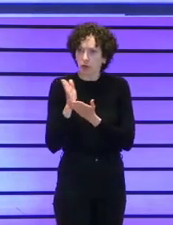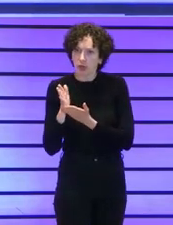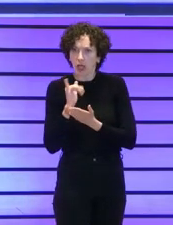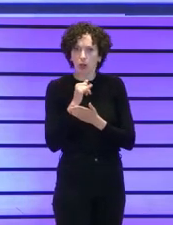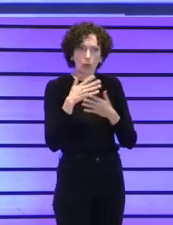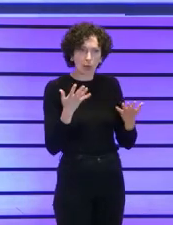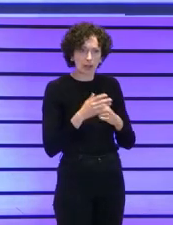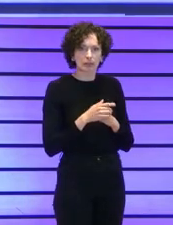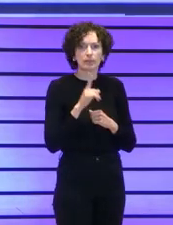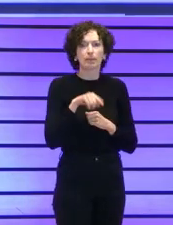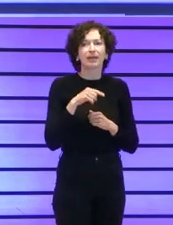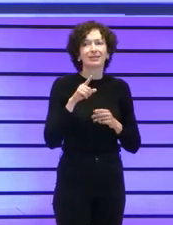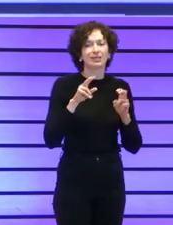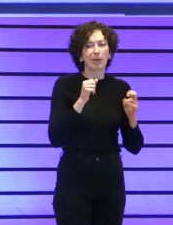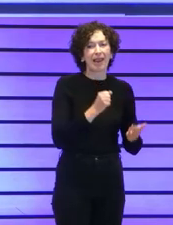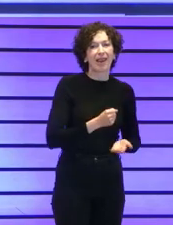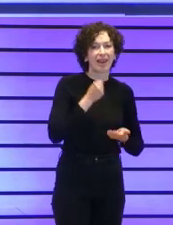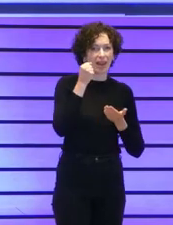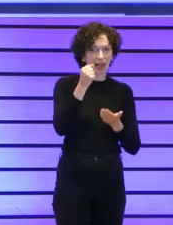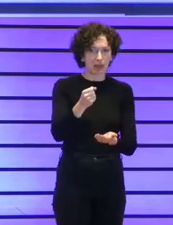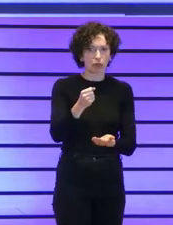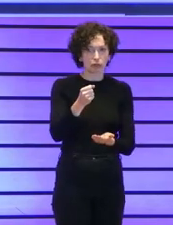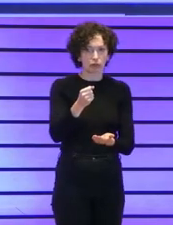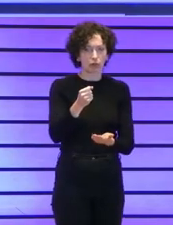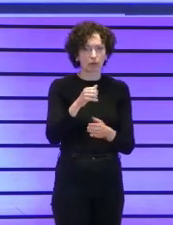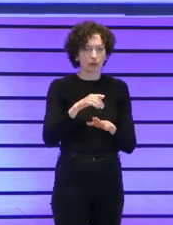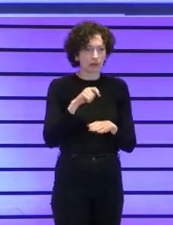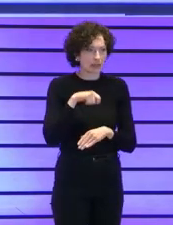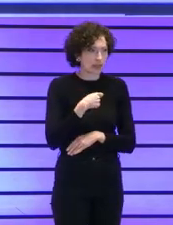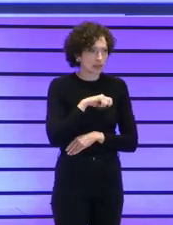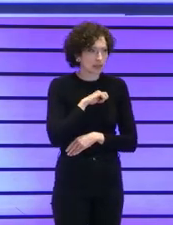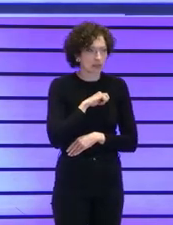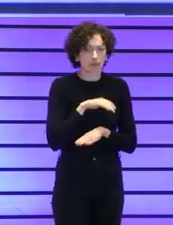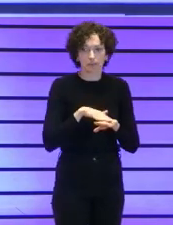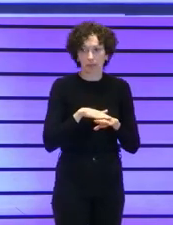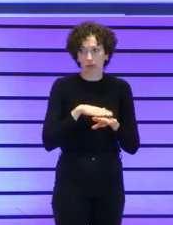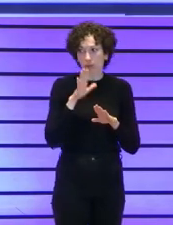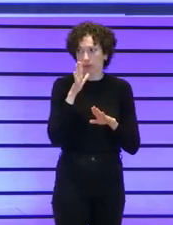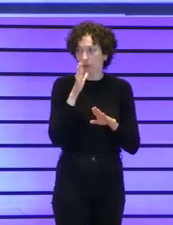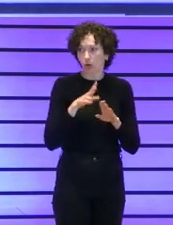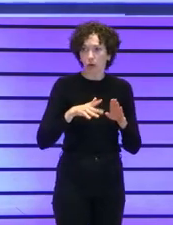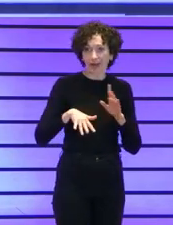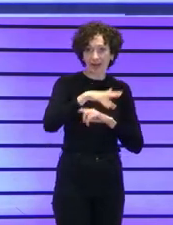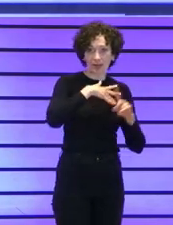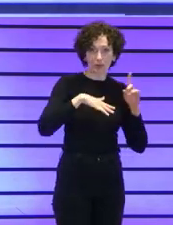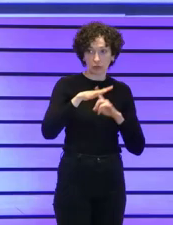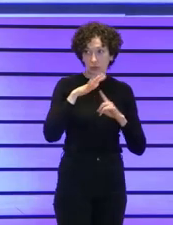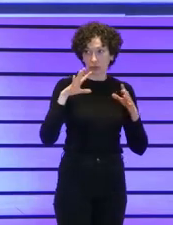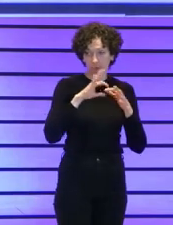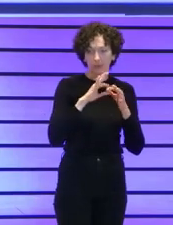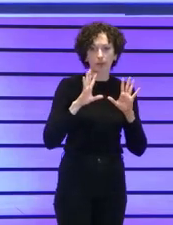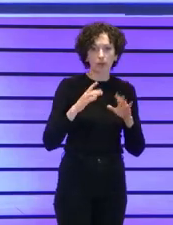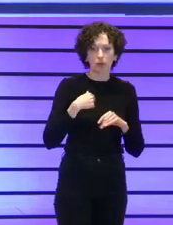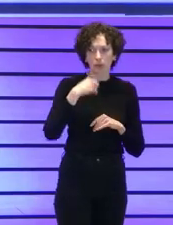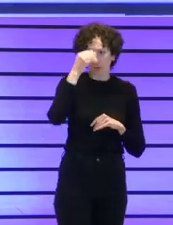los legados, que a mí me parece, España, perdona todas estas referencias al entorno, ¿no? Pero yo ahí veo un